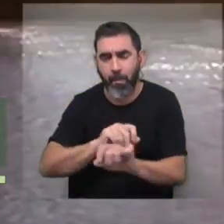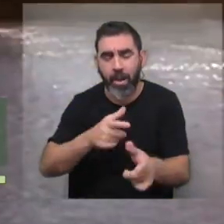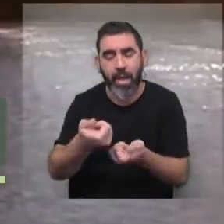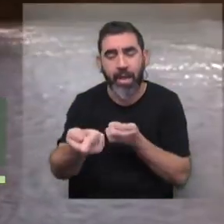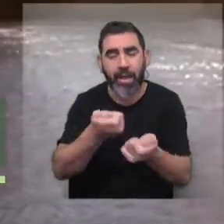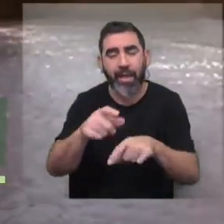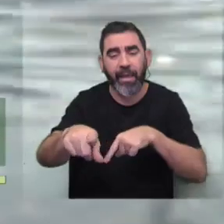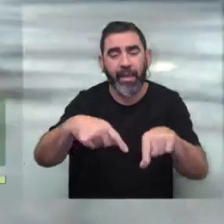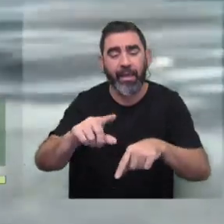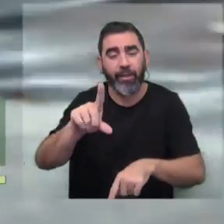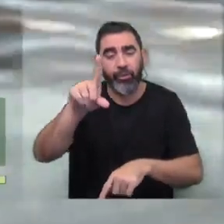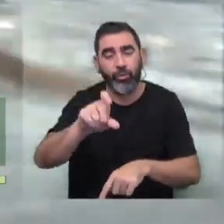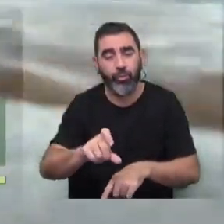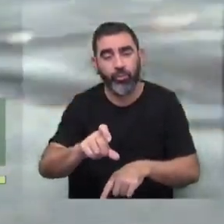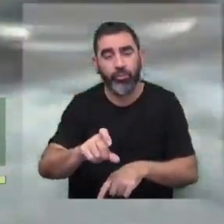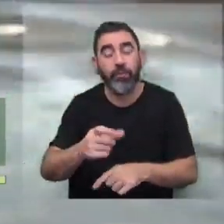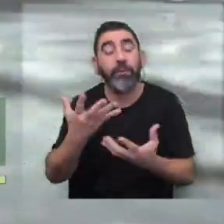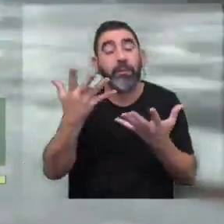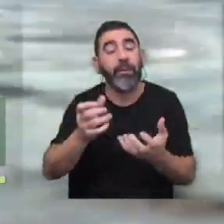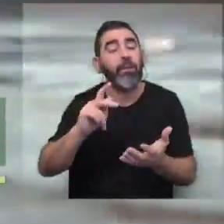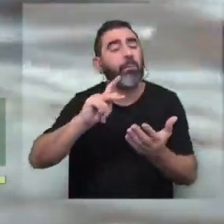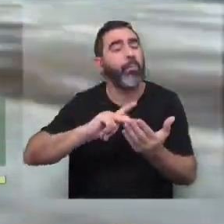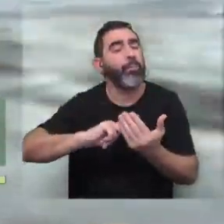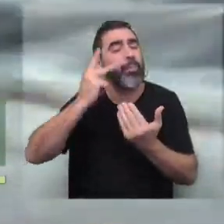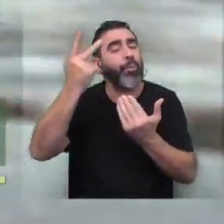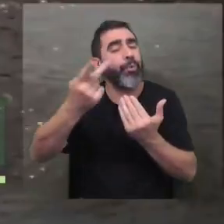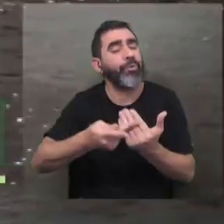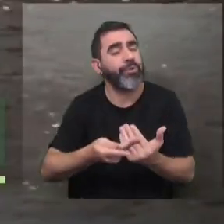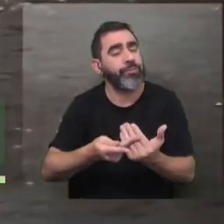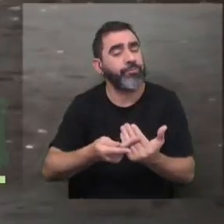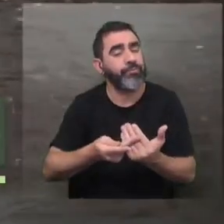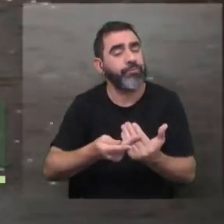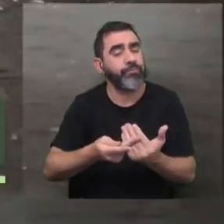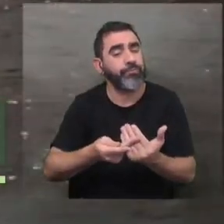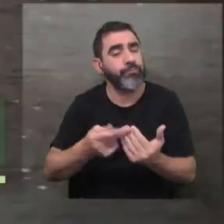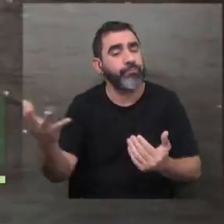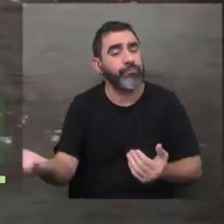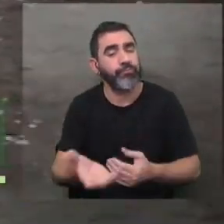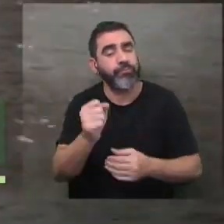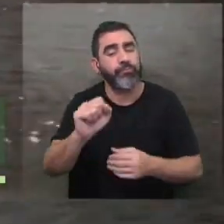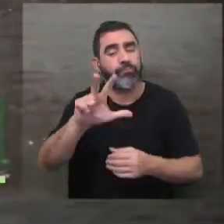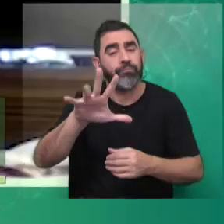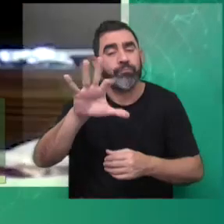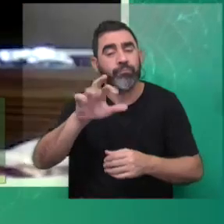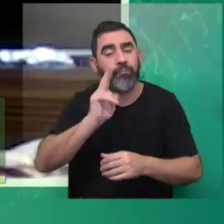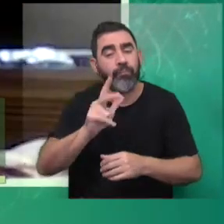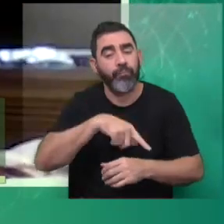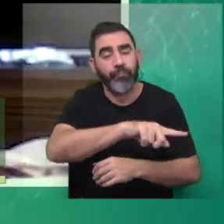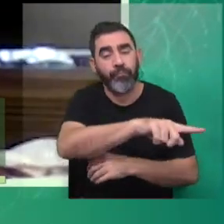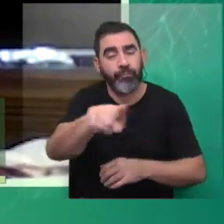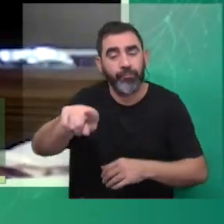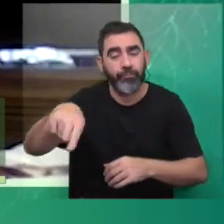la agua Ah y se pretende hacer un proyecto en el cual se expropian más de 350 hectáreas